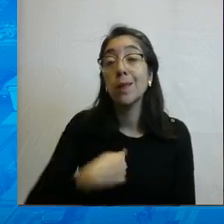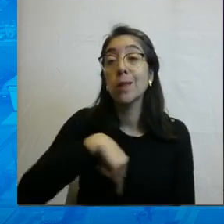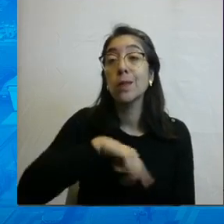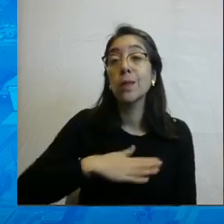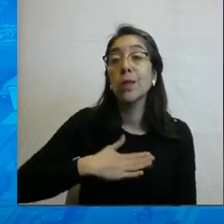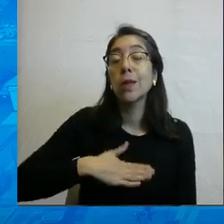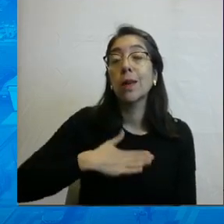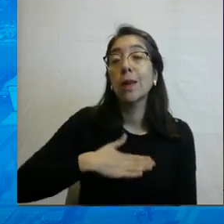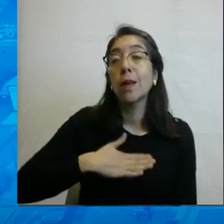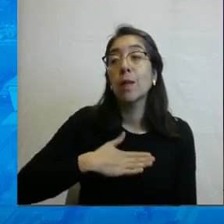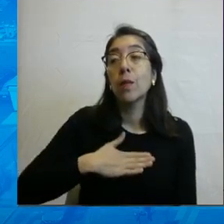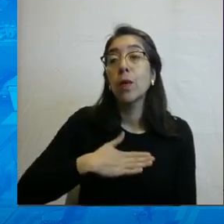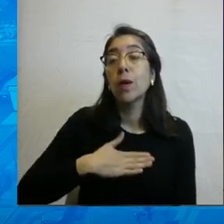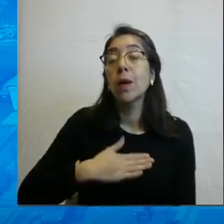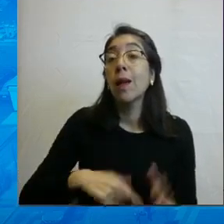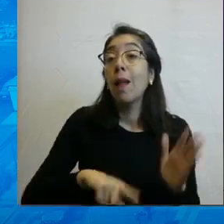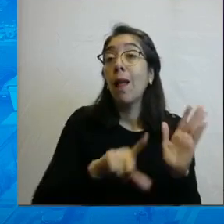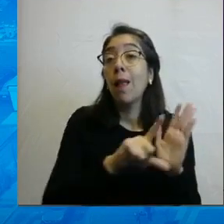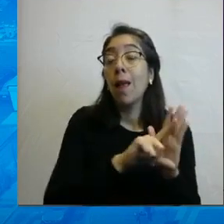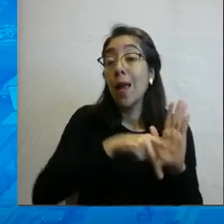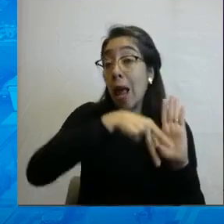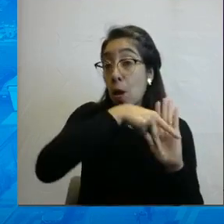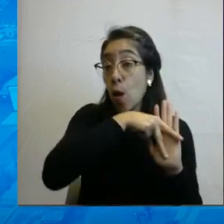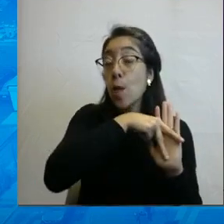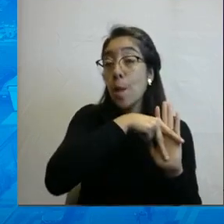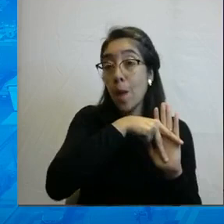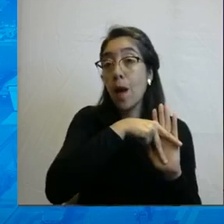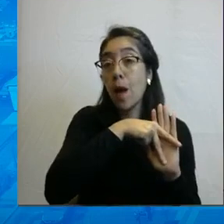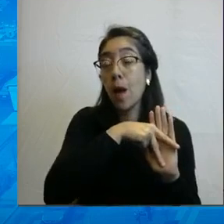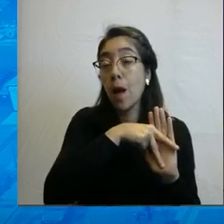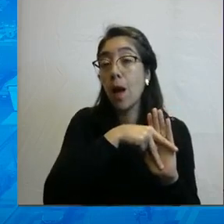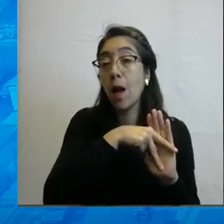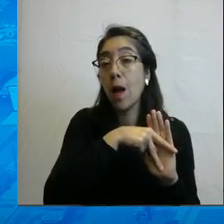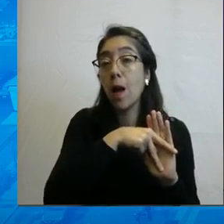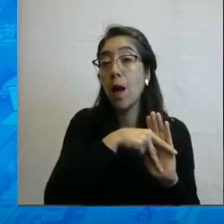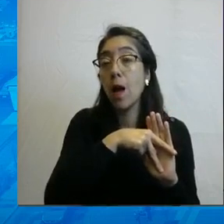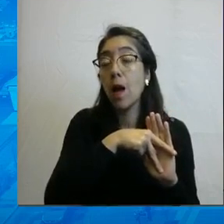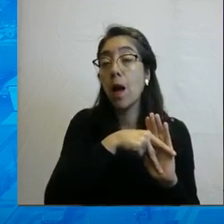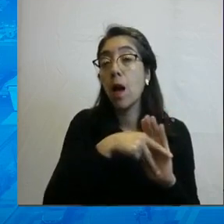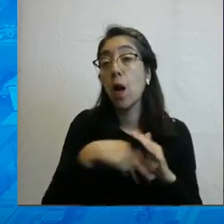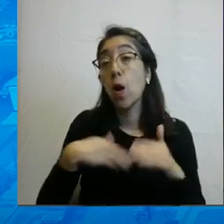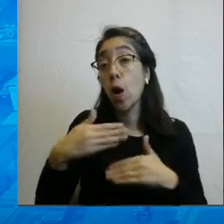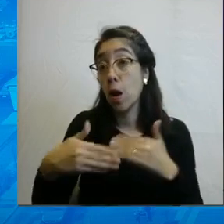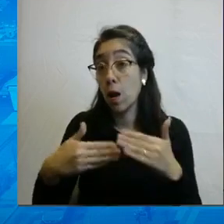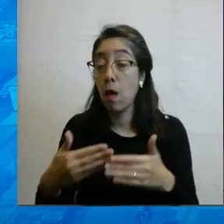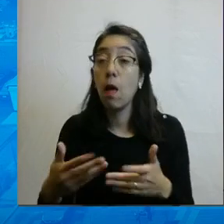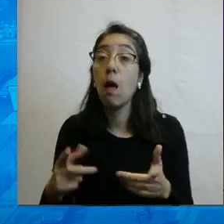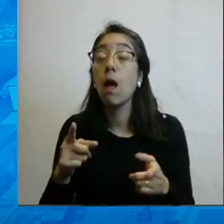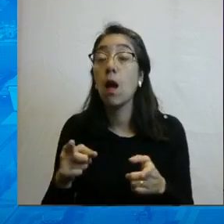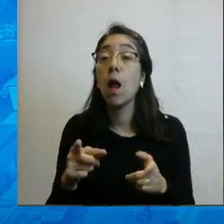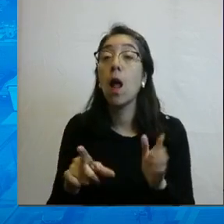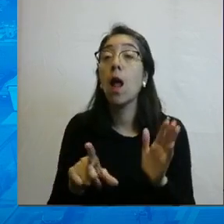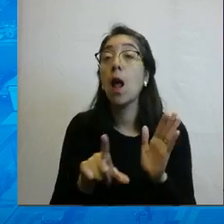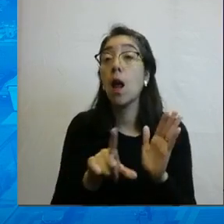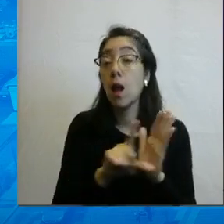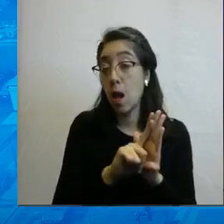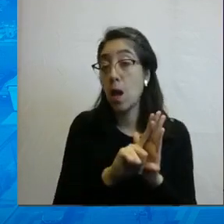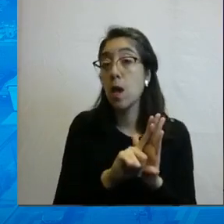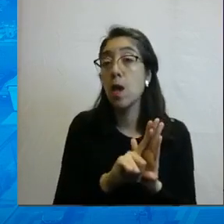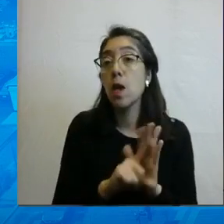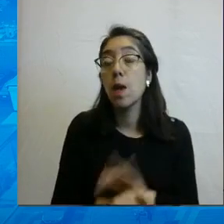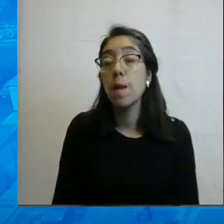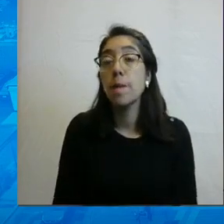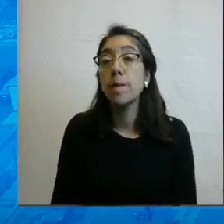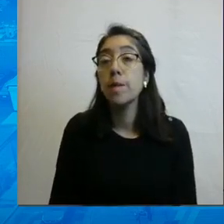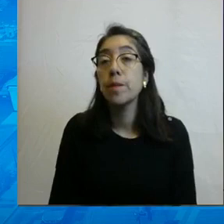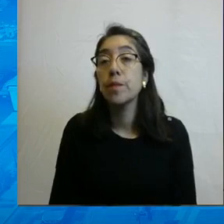la normativa vigente municipal en Melipilla sea coherente con la normativa legal, de modo tal que no